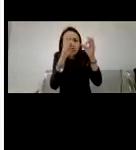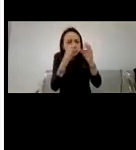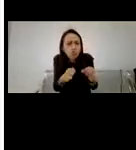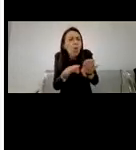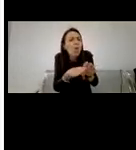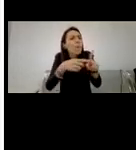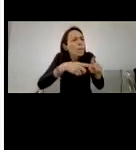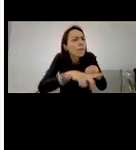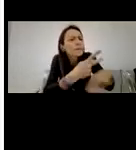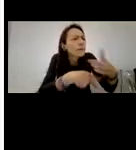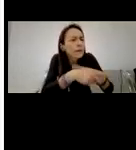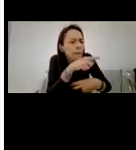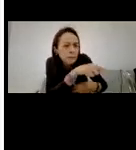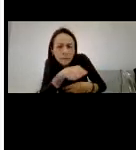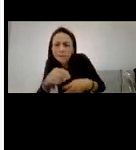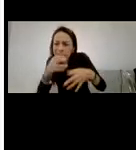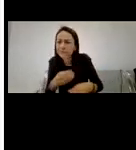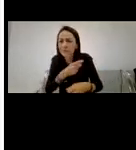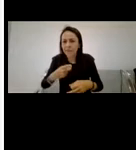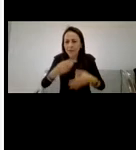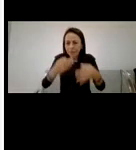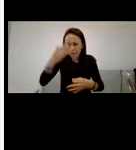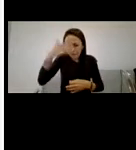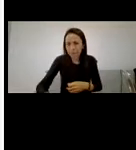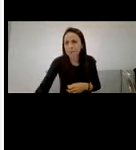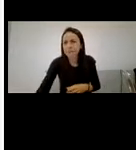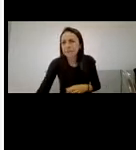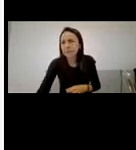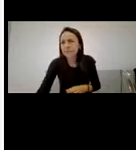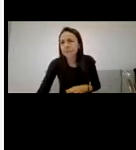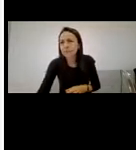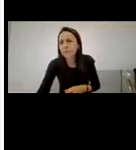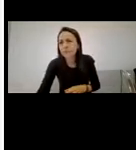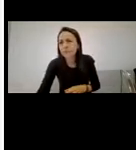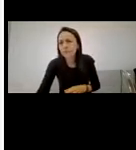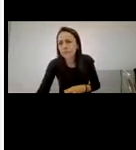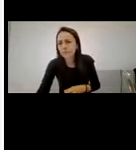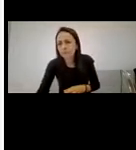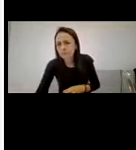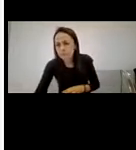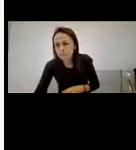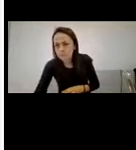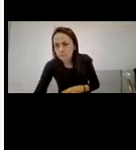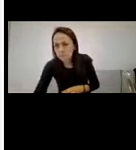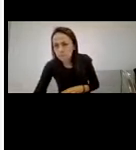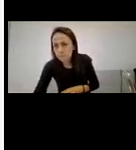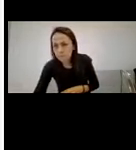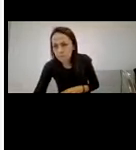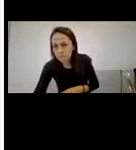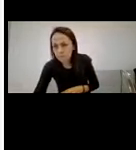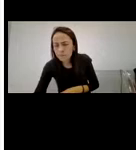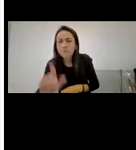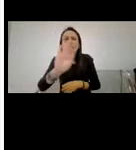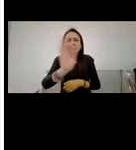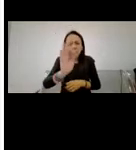Necesitamos saber si recibimos donativos del extranjero, exactamente cuántos son, y ojalá no solo cuántos fueron este año, sino